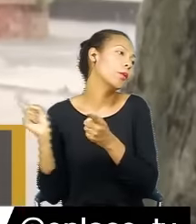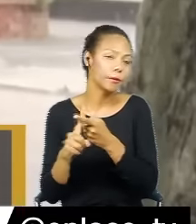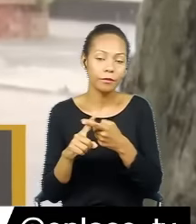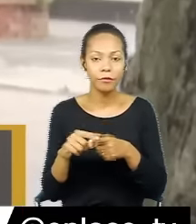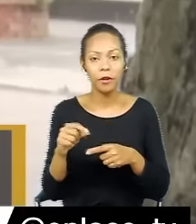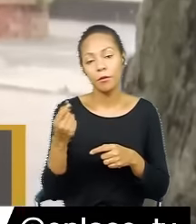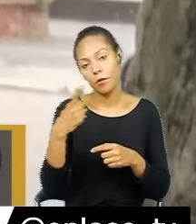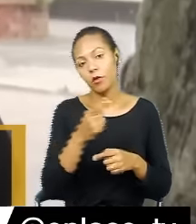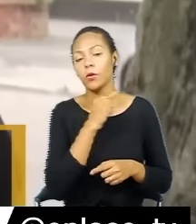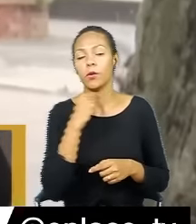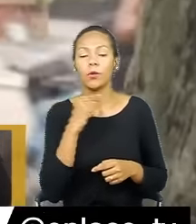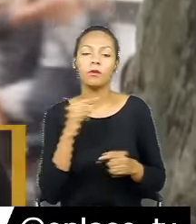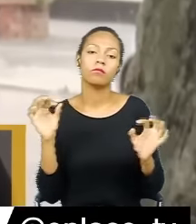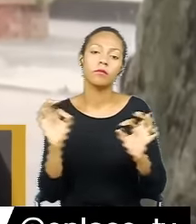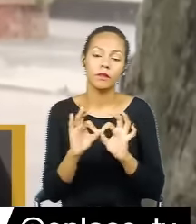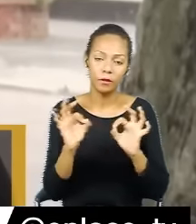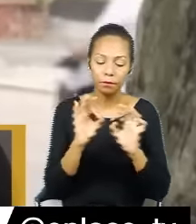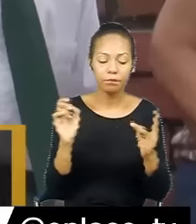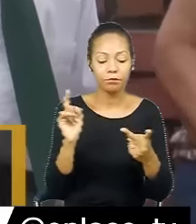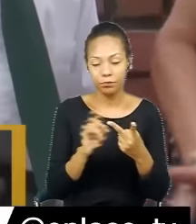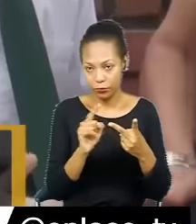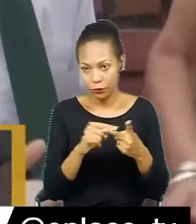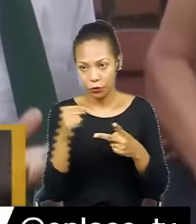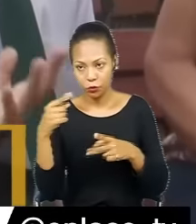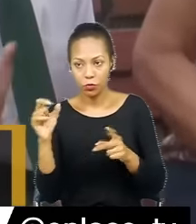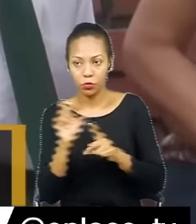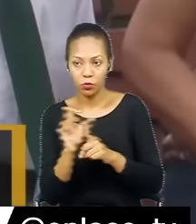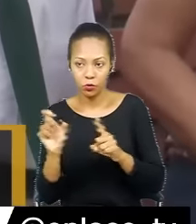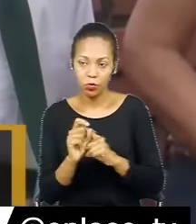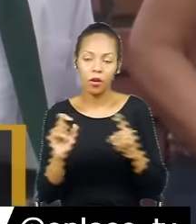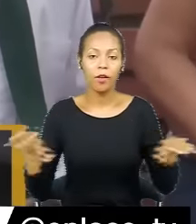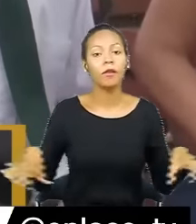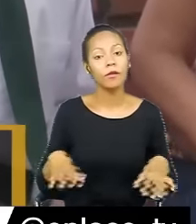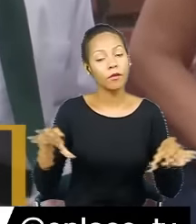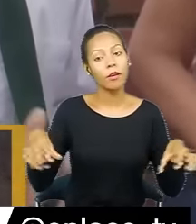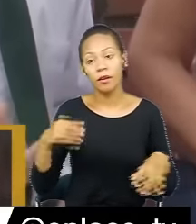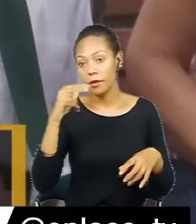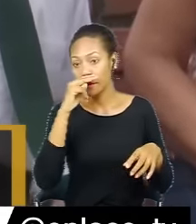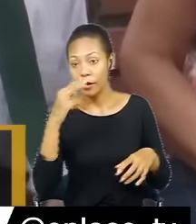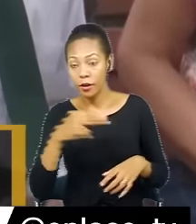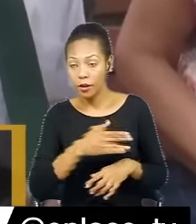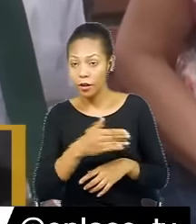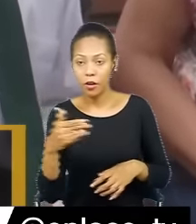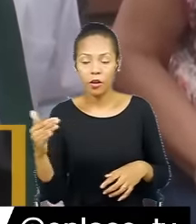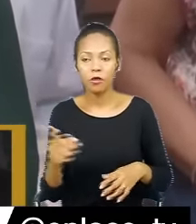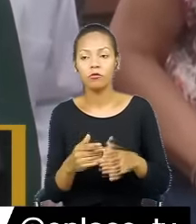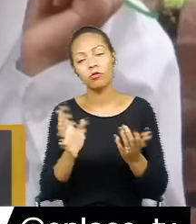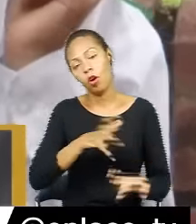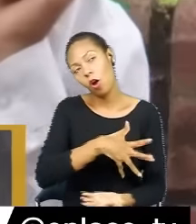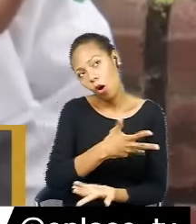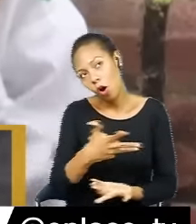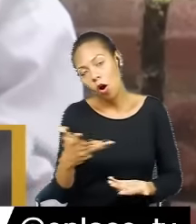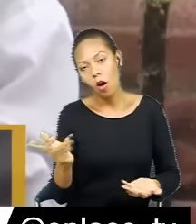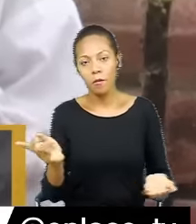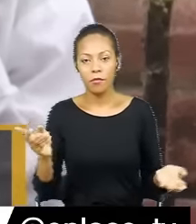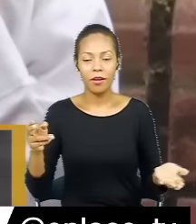mañana, luego viene un evento cultural donde participan los niños en coplas,